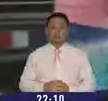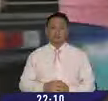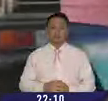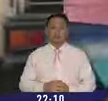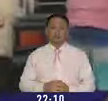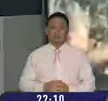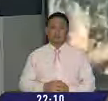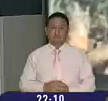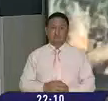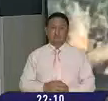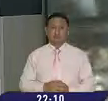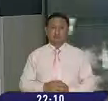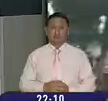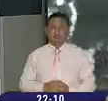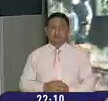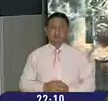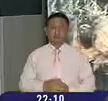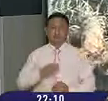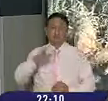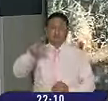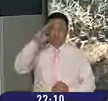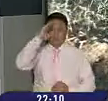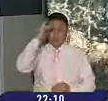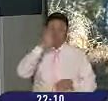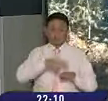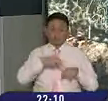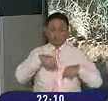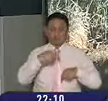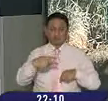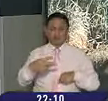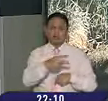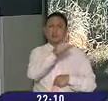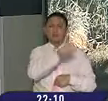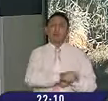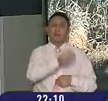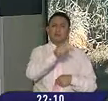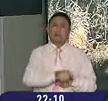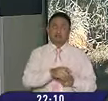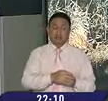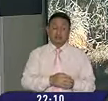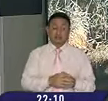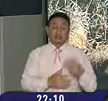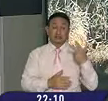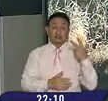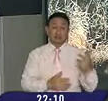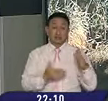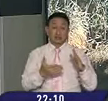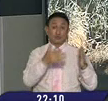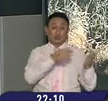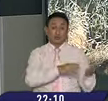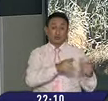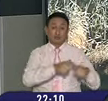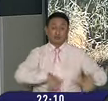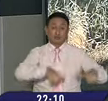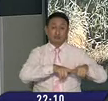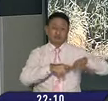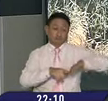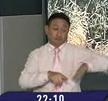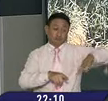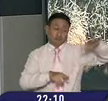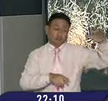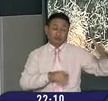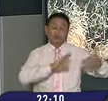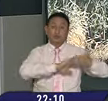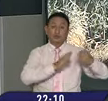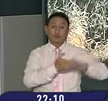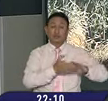Morales. La Policía Nacional identificó a las víctimas del triple crimen registrado en una zona montañosa de la